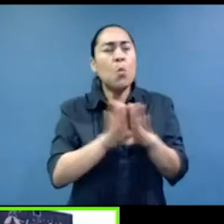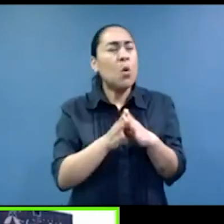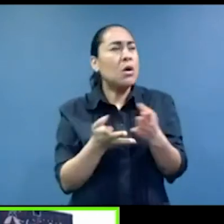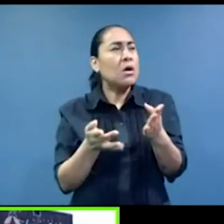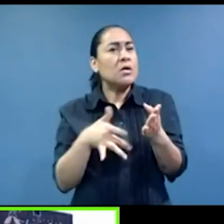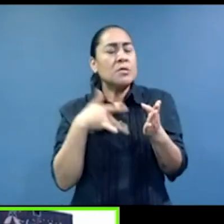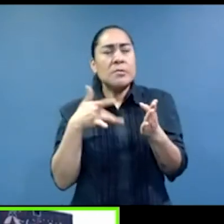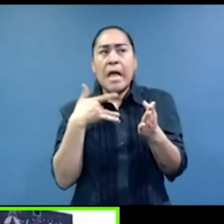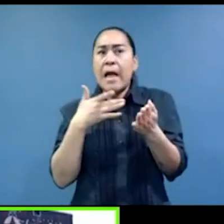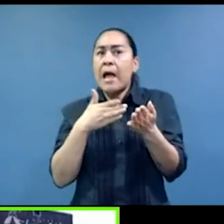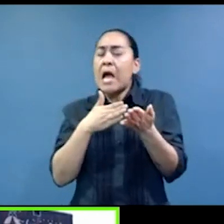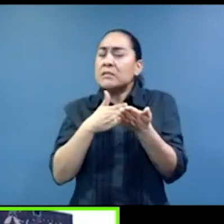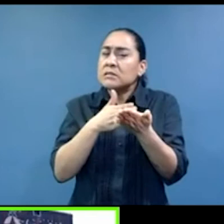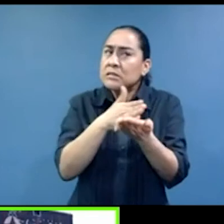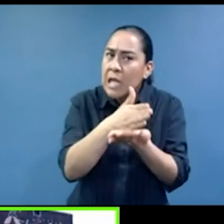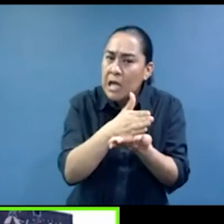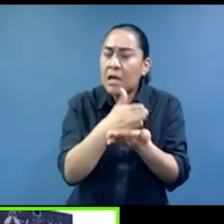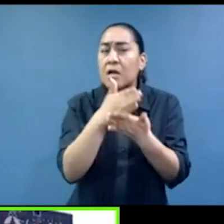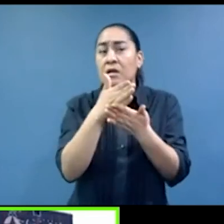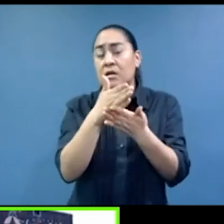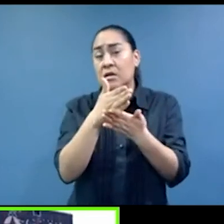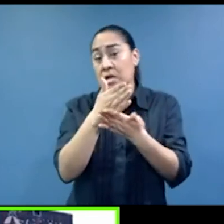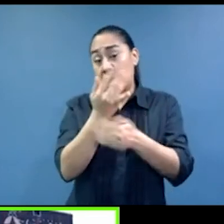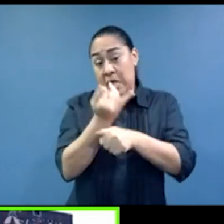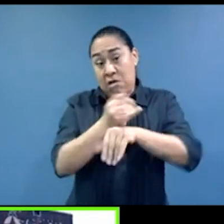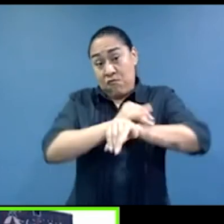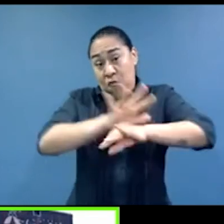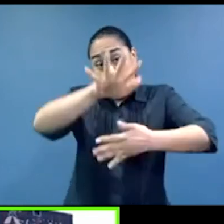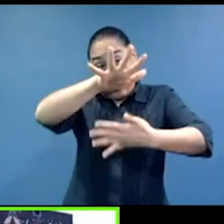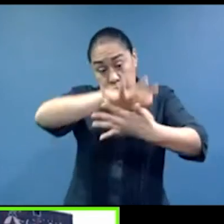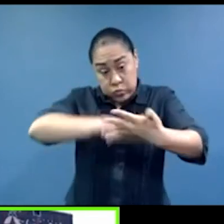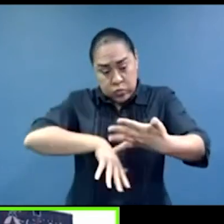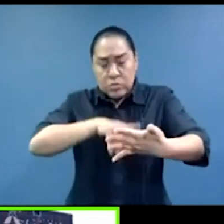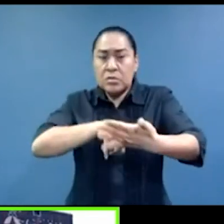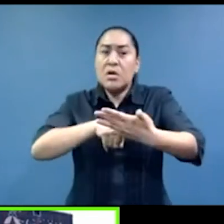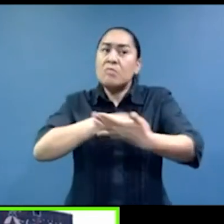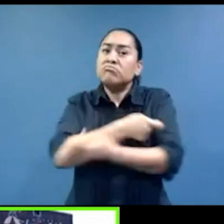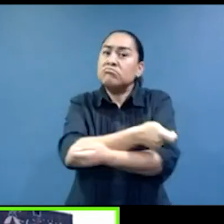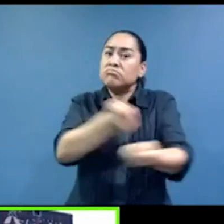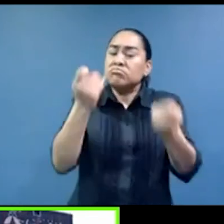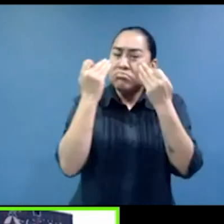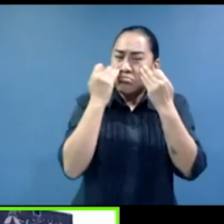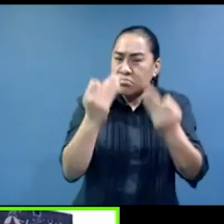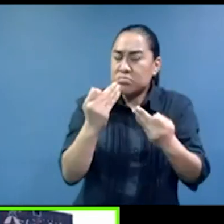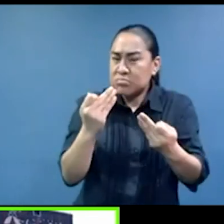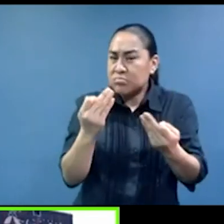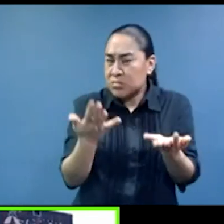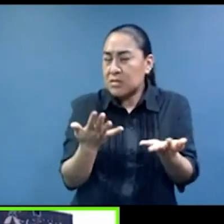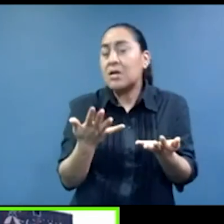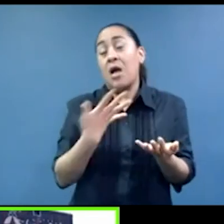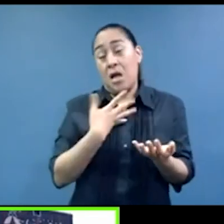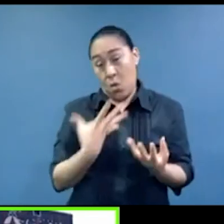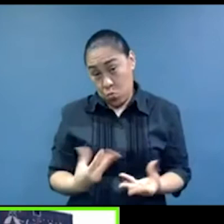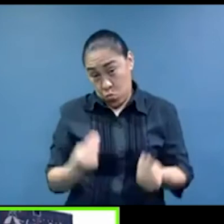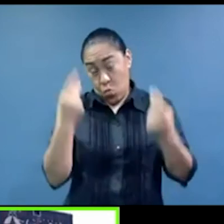sea pública la información, ¿sí? Porque hay muchas personas que ni siquiera